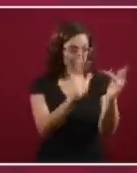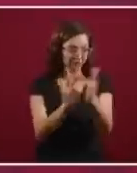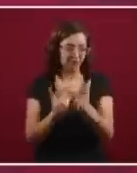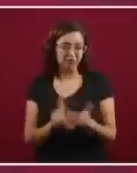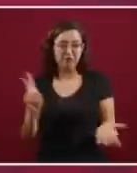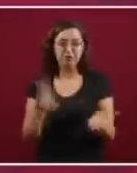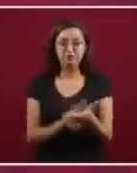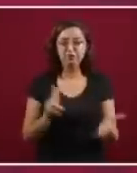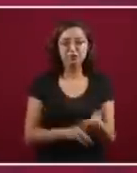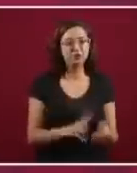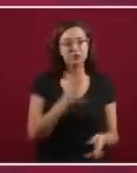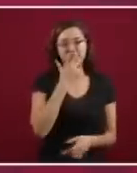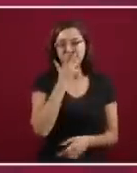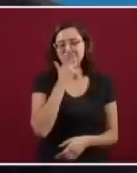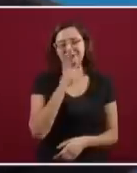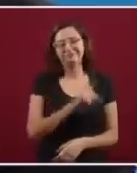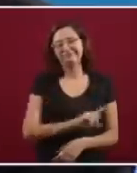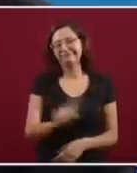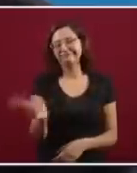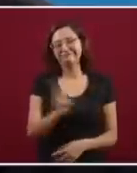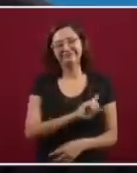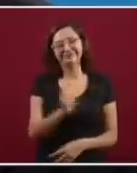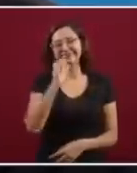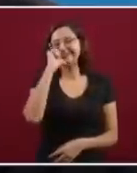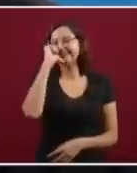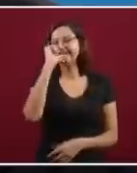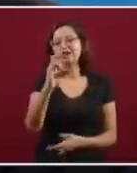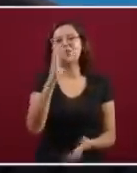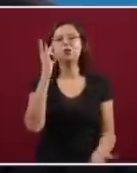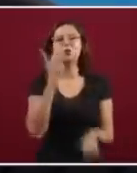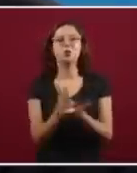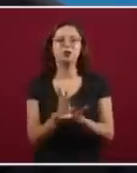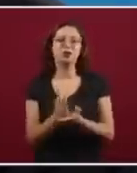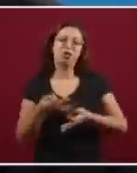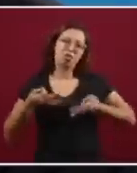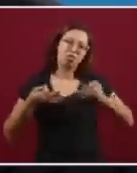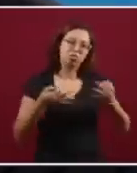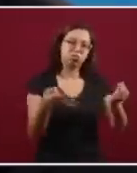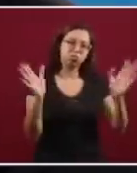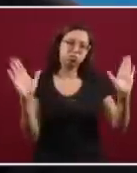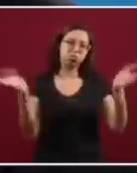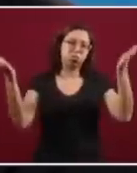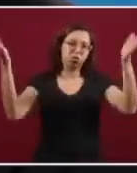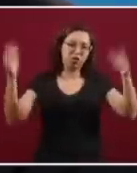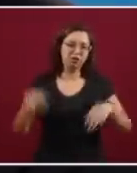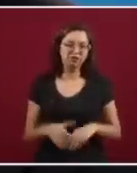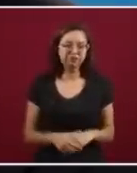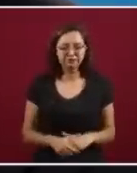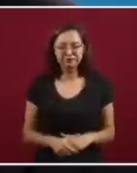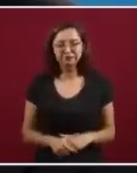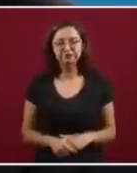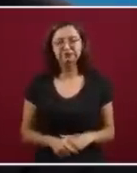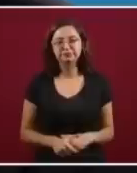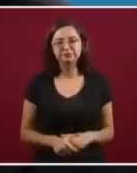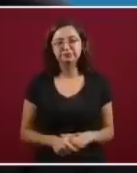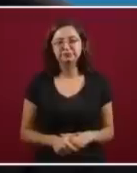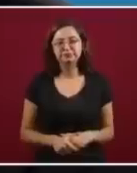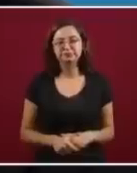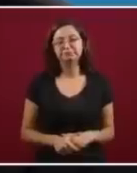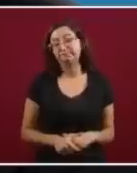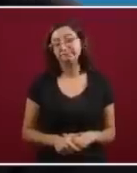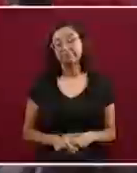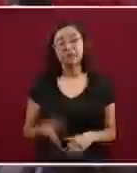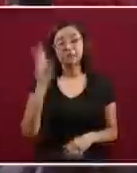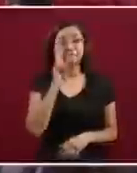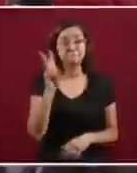y van a tener el atrapamiento en las adicciones las adicciones por supuesto dadas la